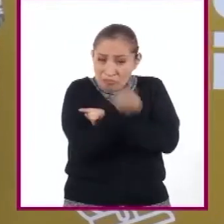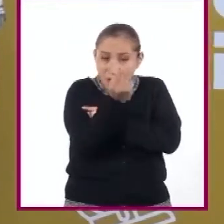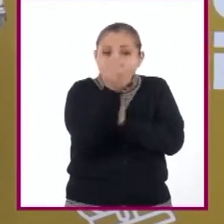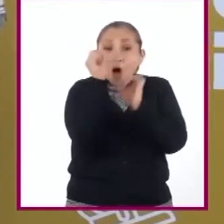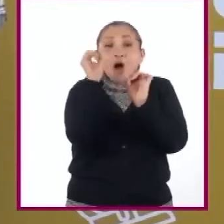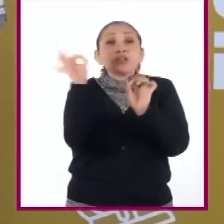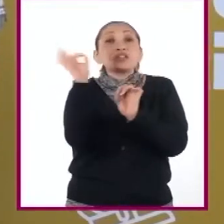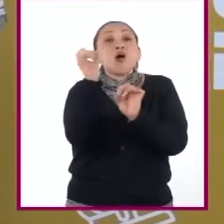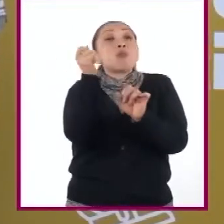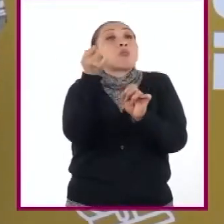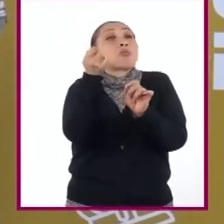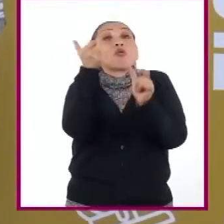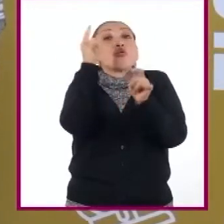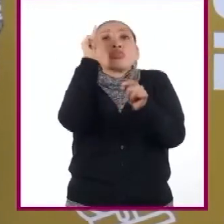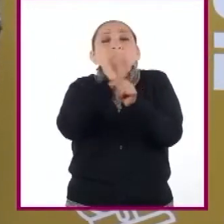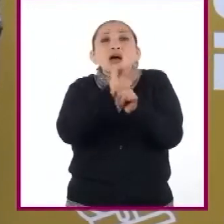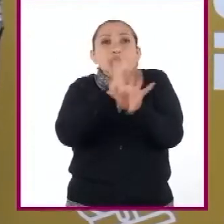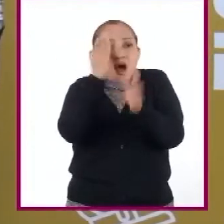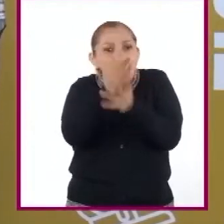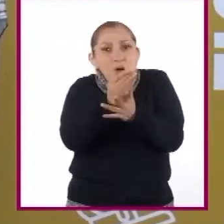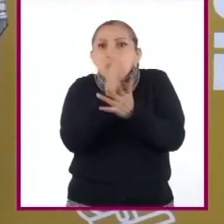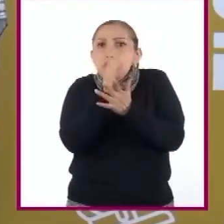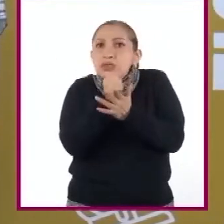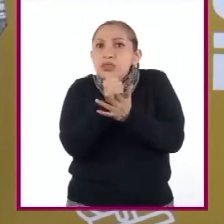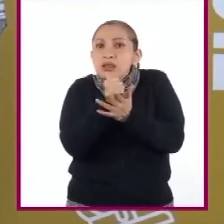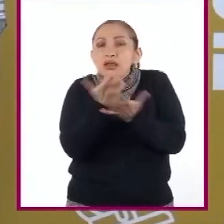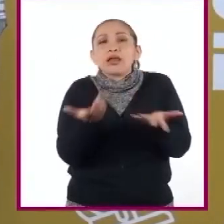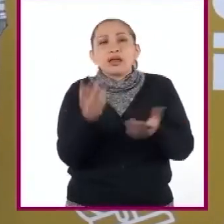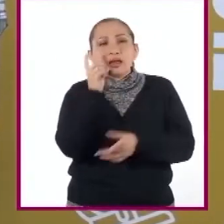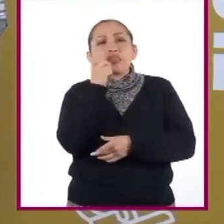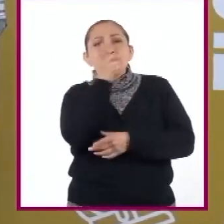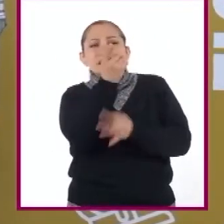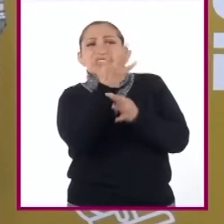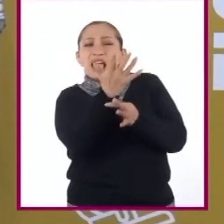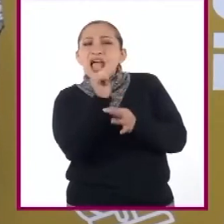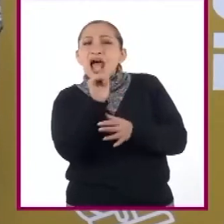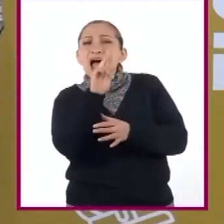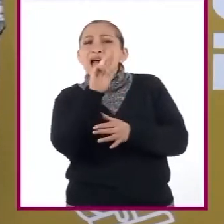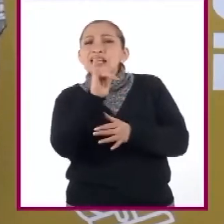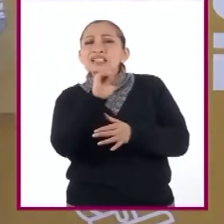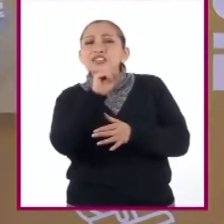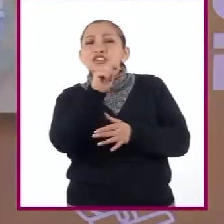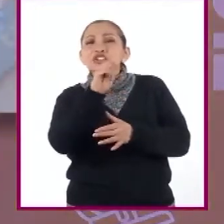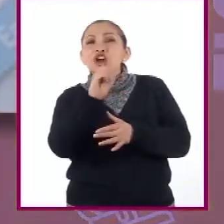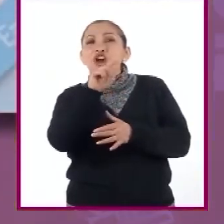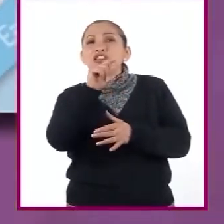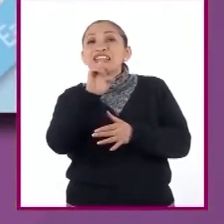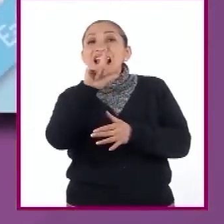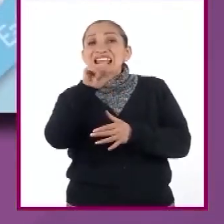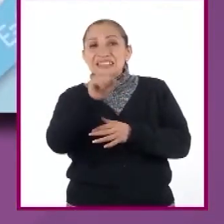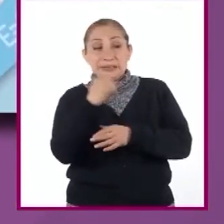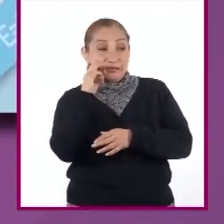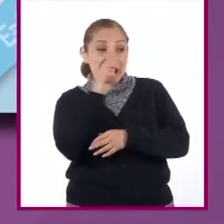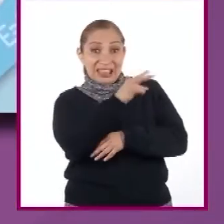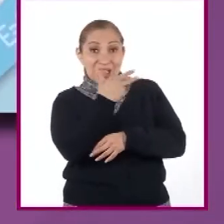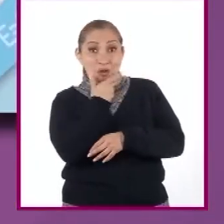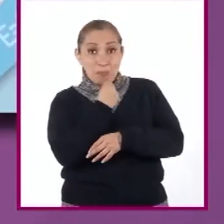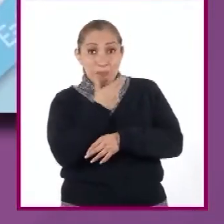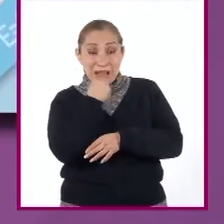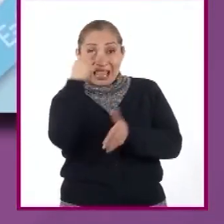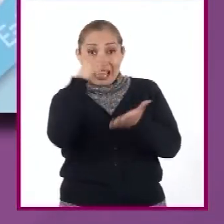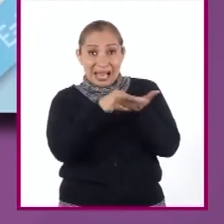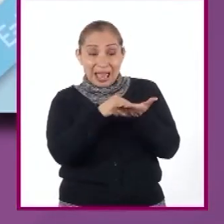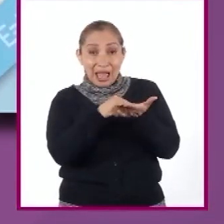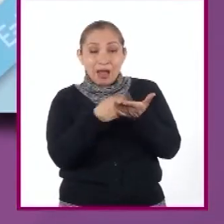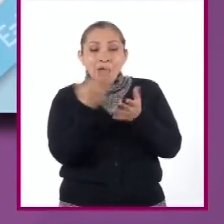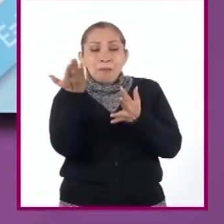un momento en que era indivisible. ¿Qué nos puede decir sobre Aristóteles, profesor? Aristóteles pensaba que un pedazo